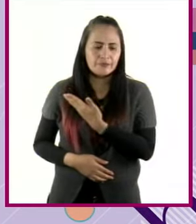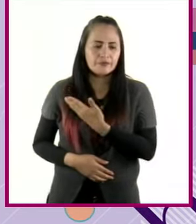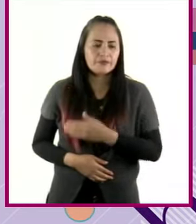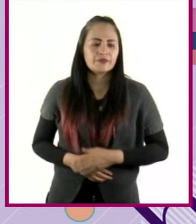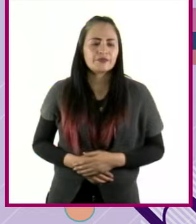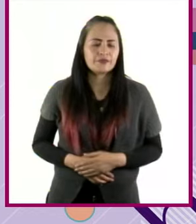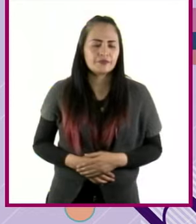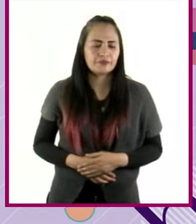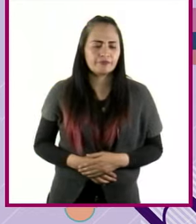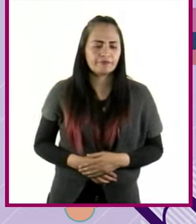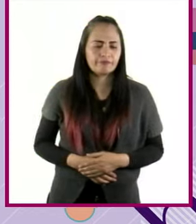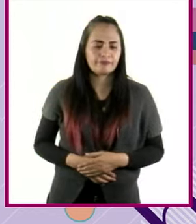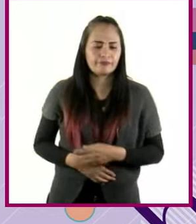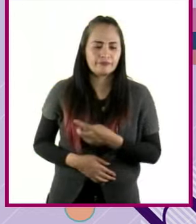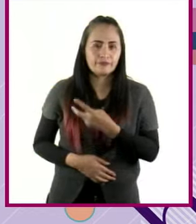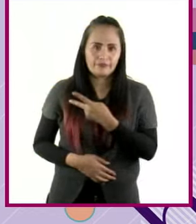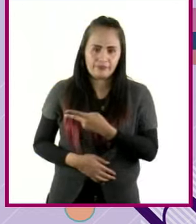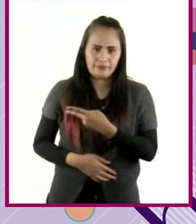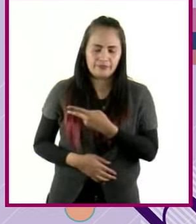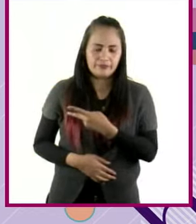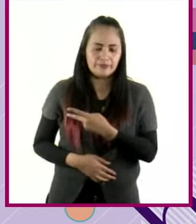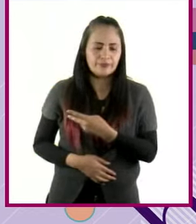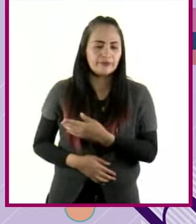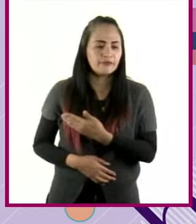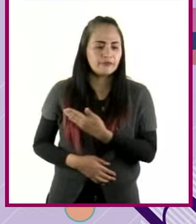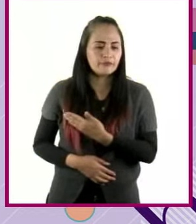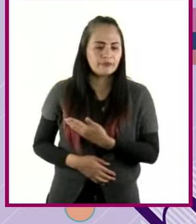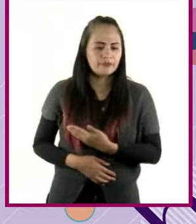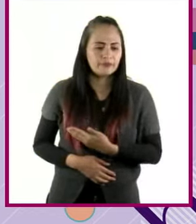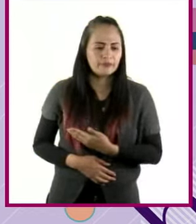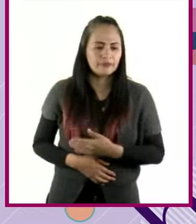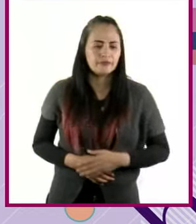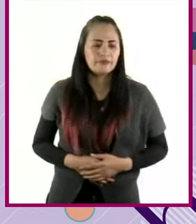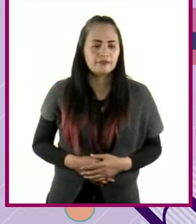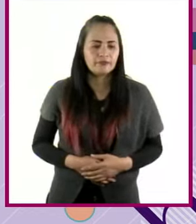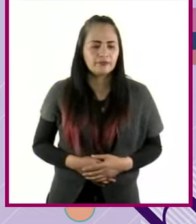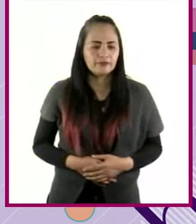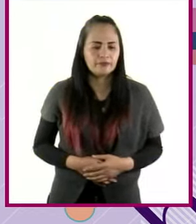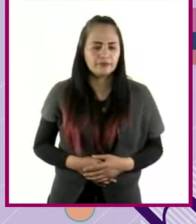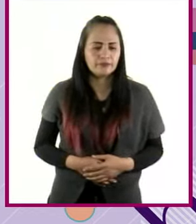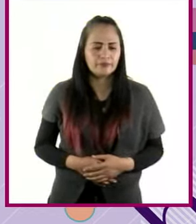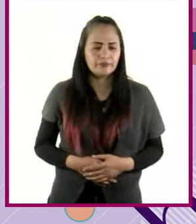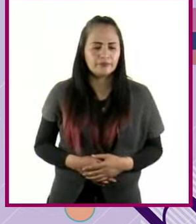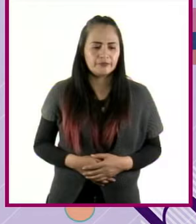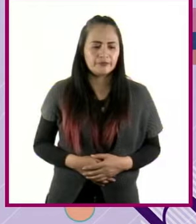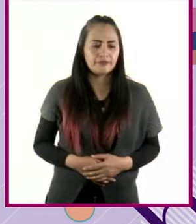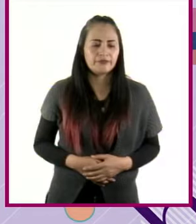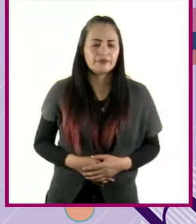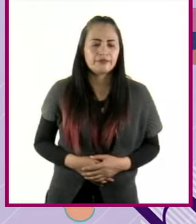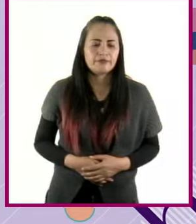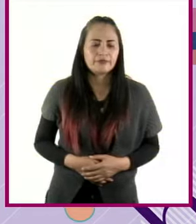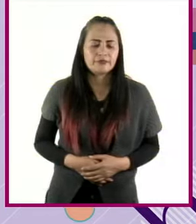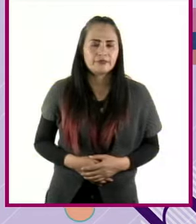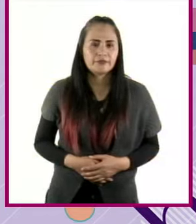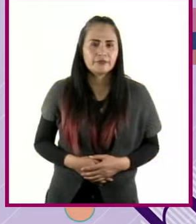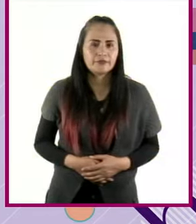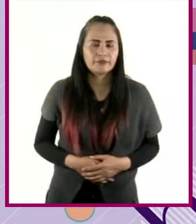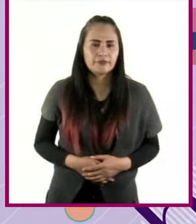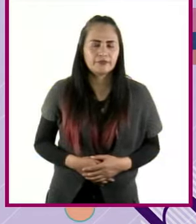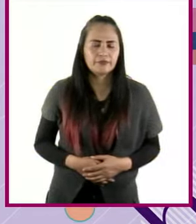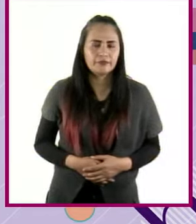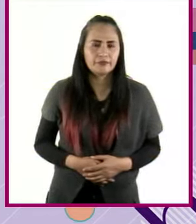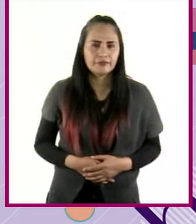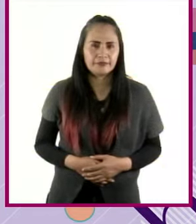aspecto propio. La naturaleza, definida de los otros seres, está constreñida por las precisas